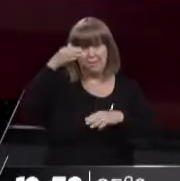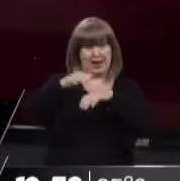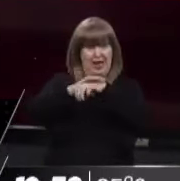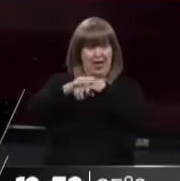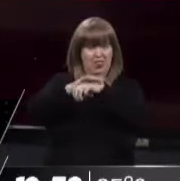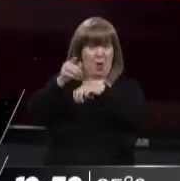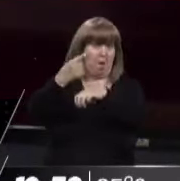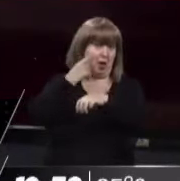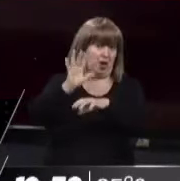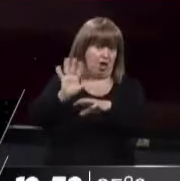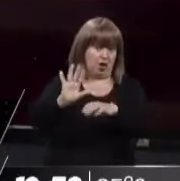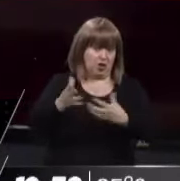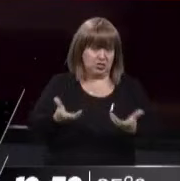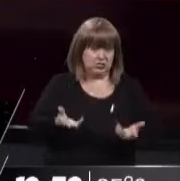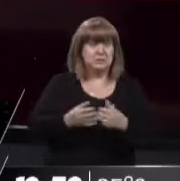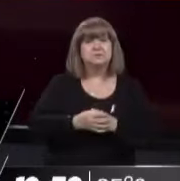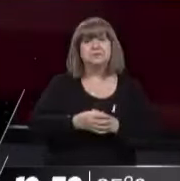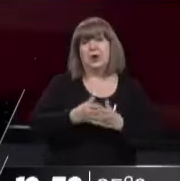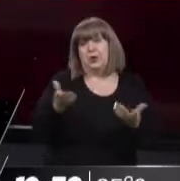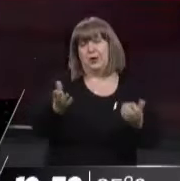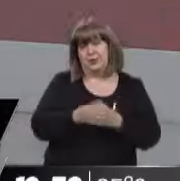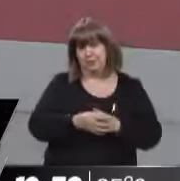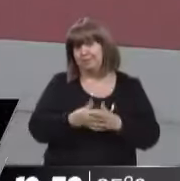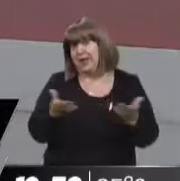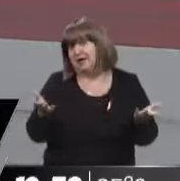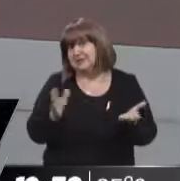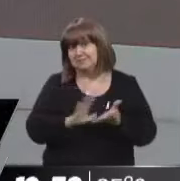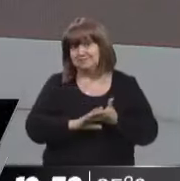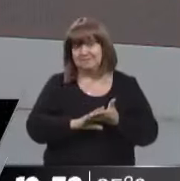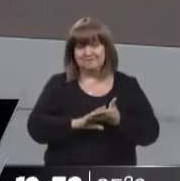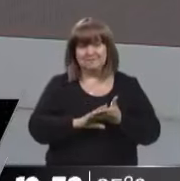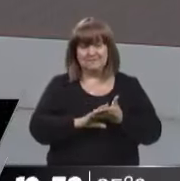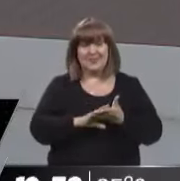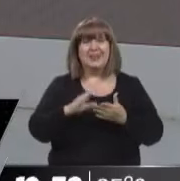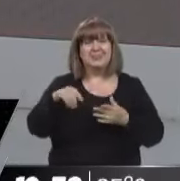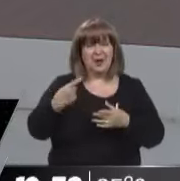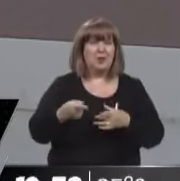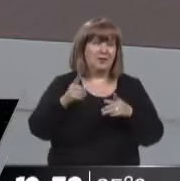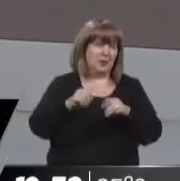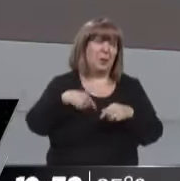o de historial en esta materia que le están imputando. Muy bien, vamos a seguramente seguir escuchando sobre este tema. Sí.